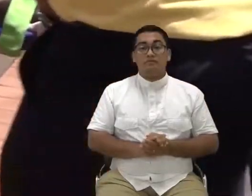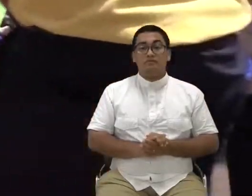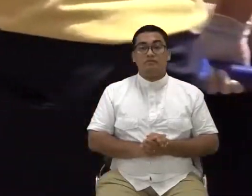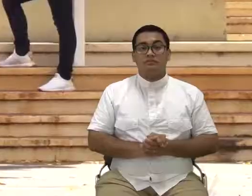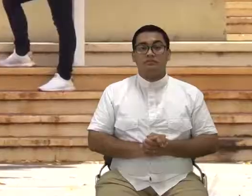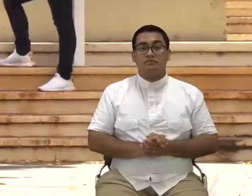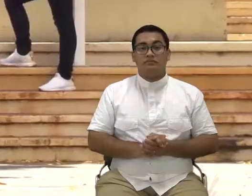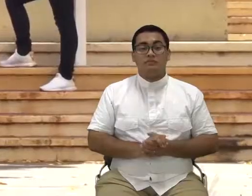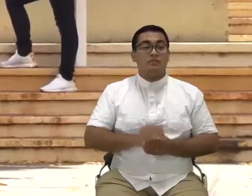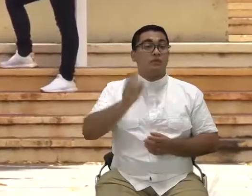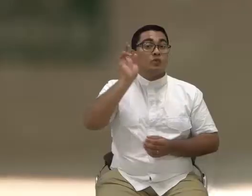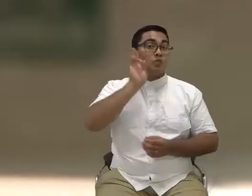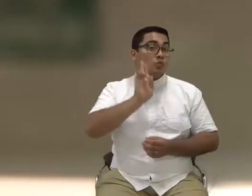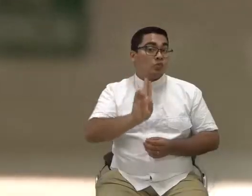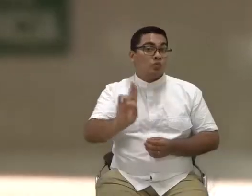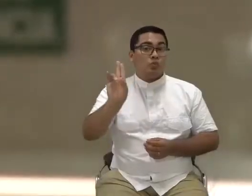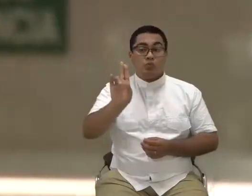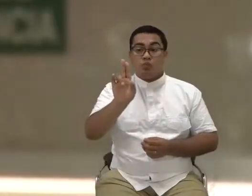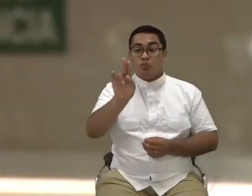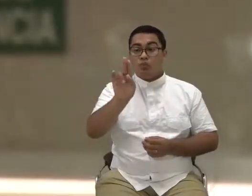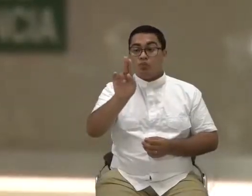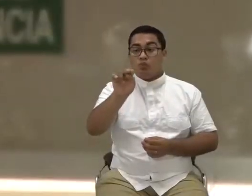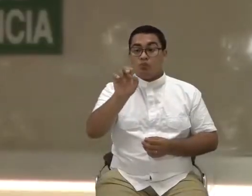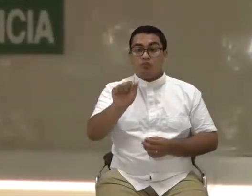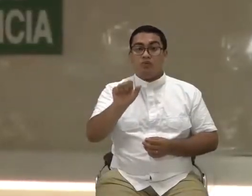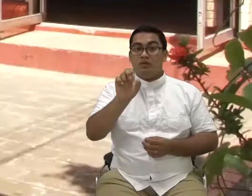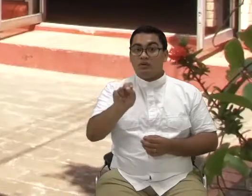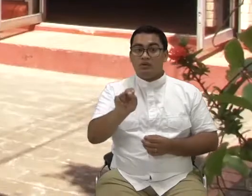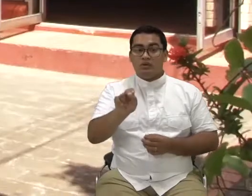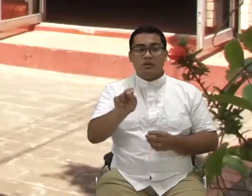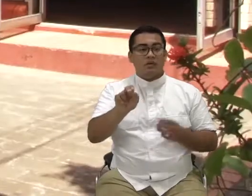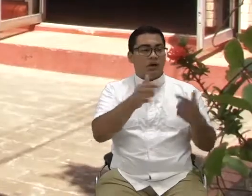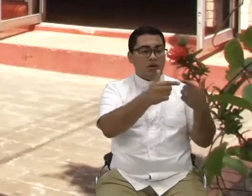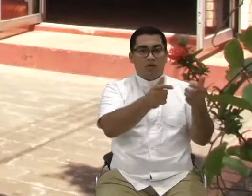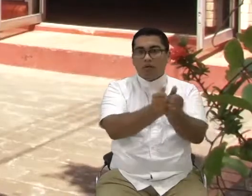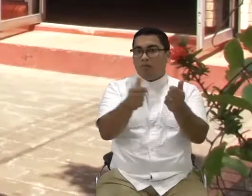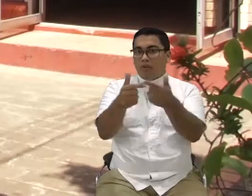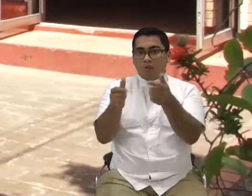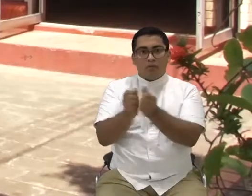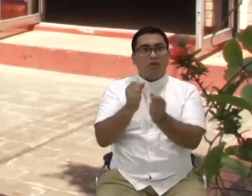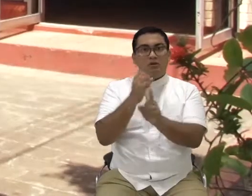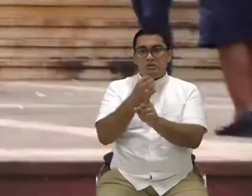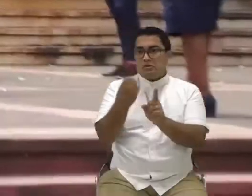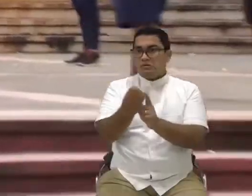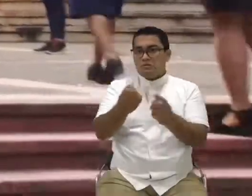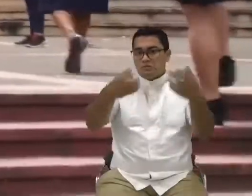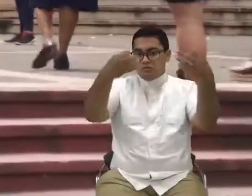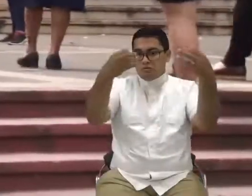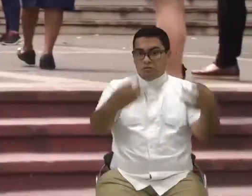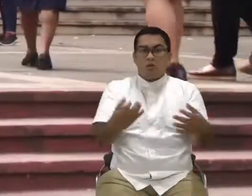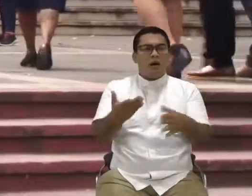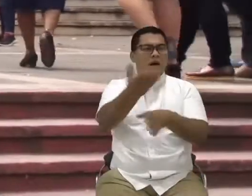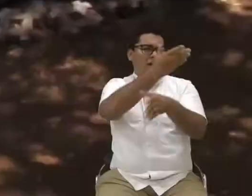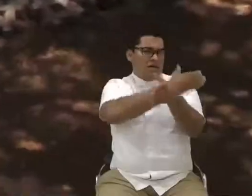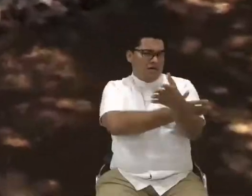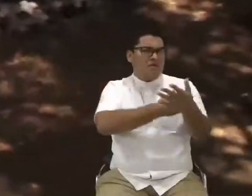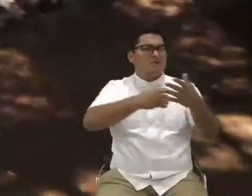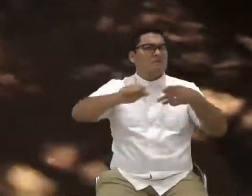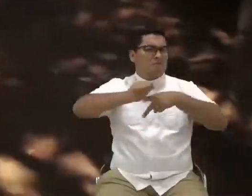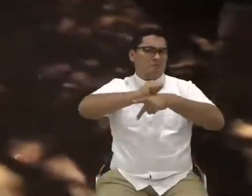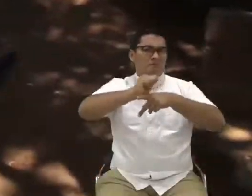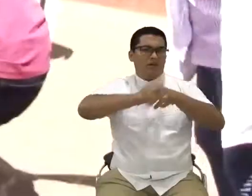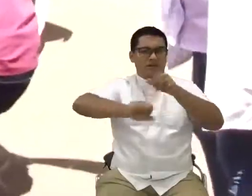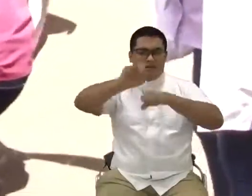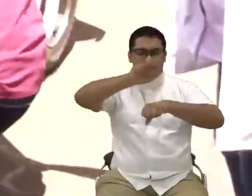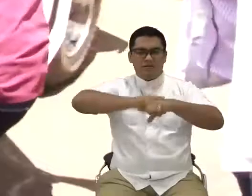La organización con la que cuenta actualmente la universidad es muy amplia, debido a la experiencia que han adquirido durante los ejercicios